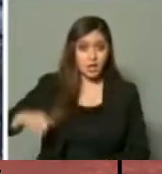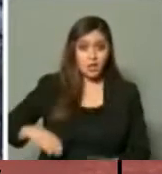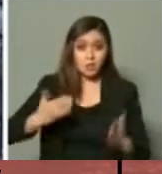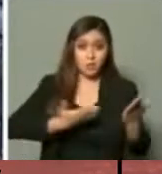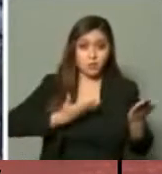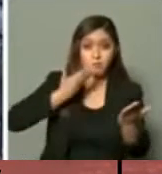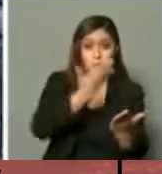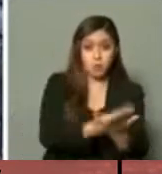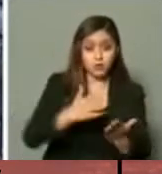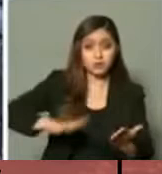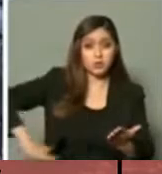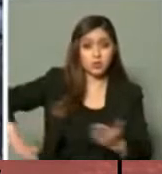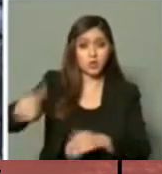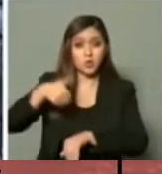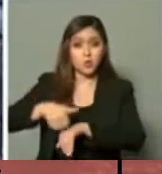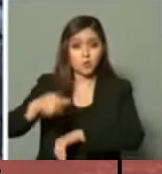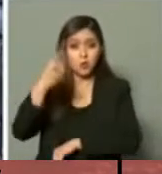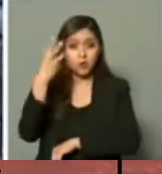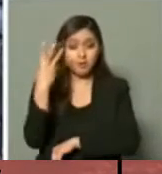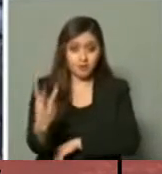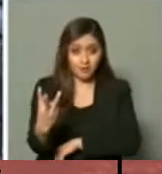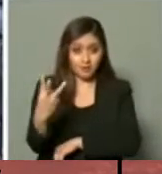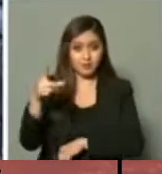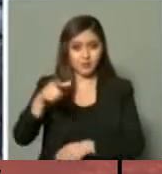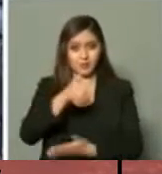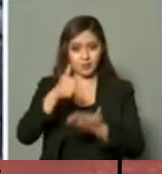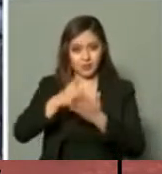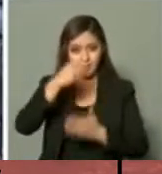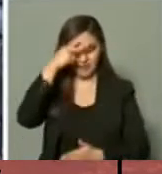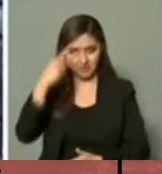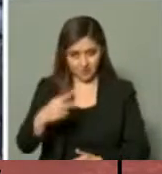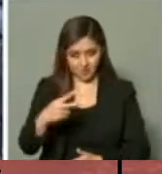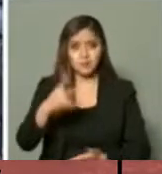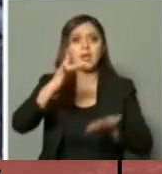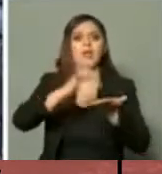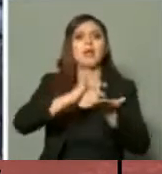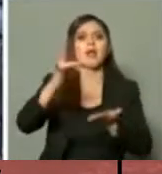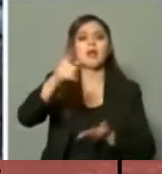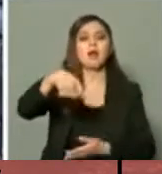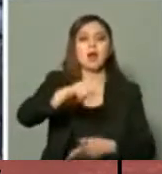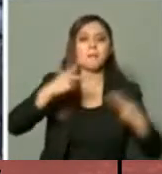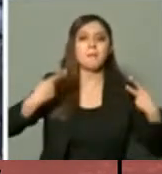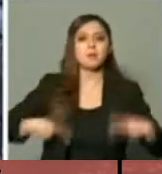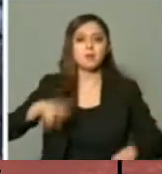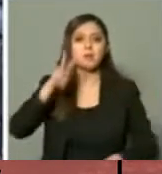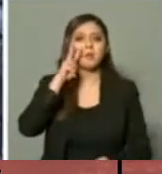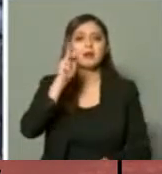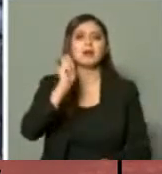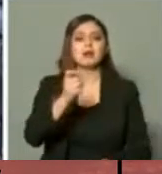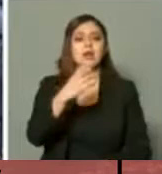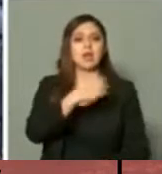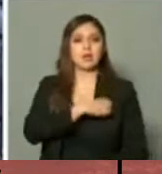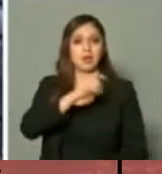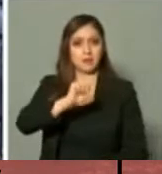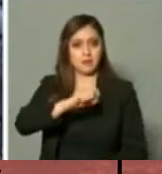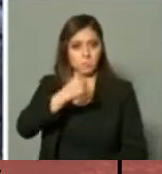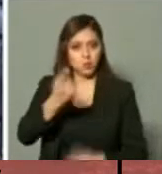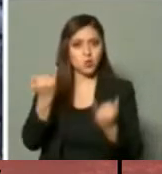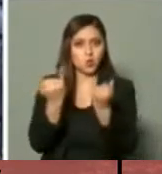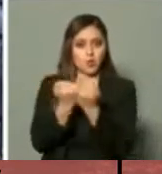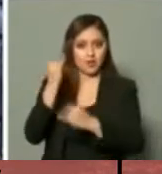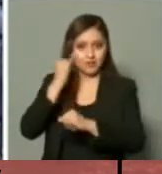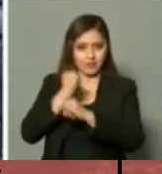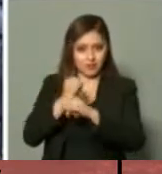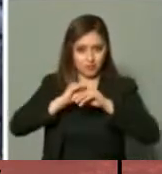del Distrito Electoral 3 de la Ciudad de México. Agradecemos a ustedes que nos hayan seguido por la señal de Capital 21 y también por las redes